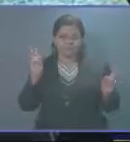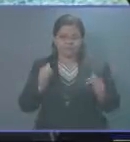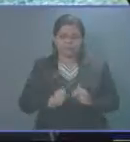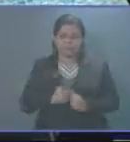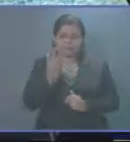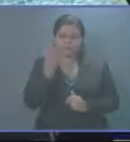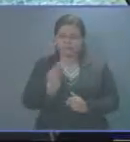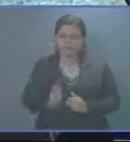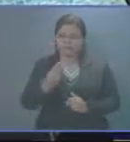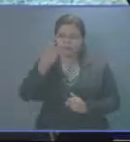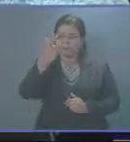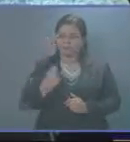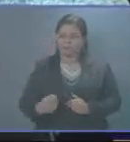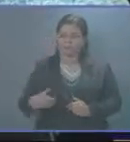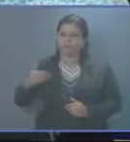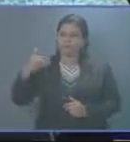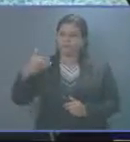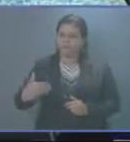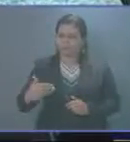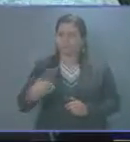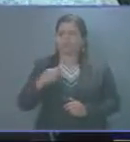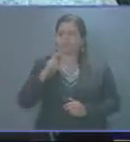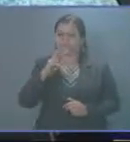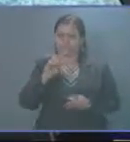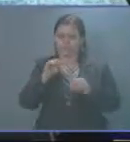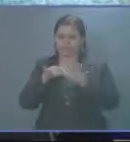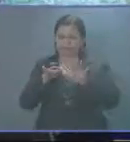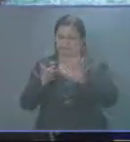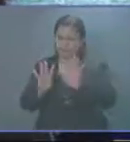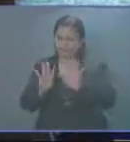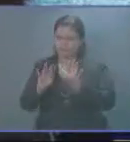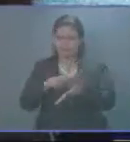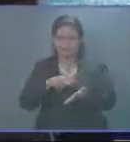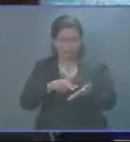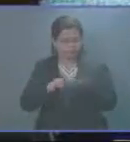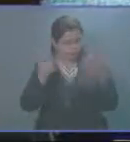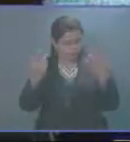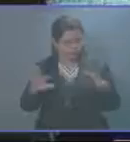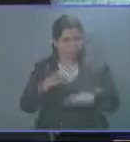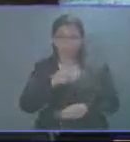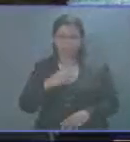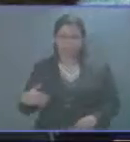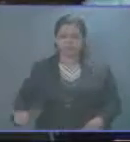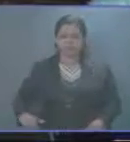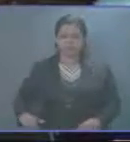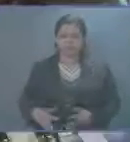Salvador a los días del mes del año 2019. Leído, señor presidente.